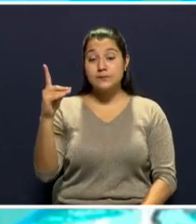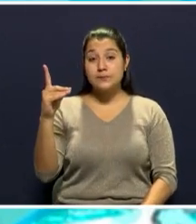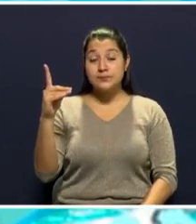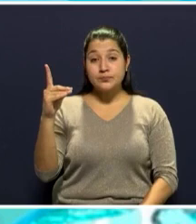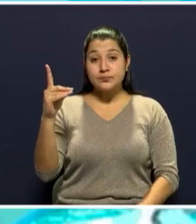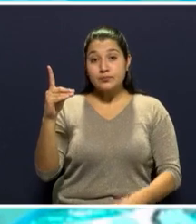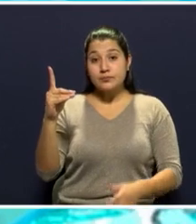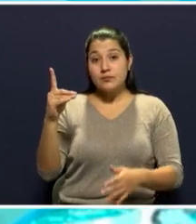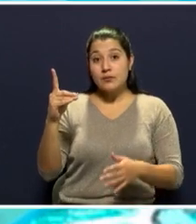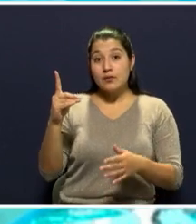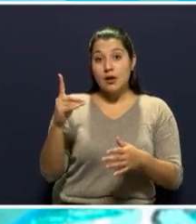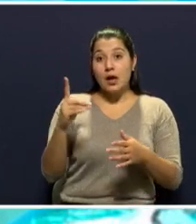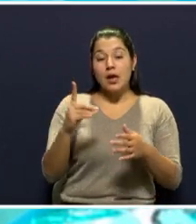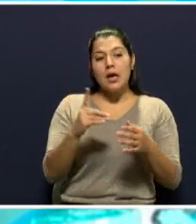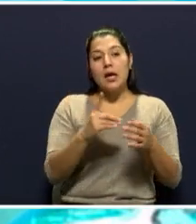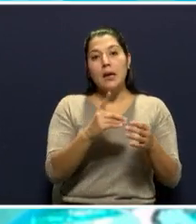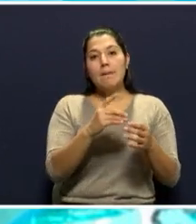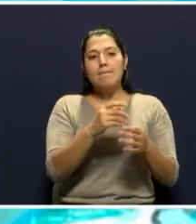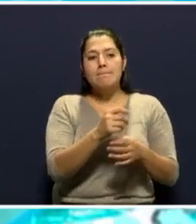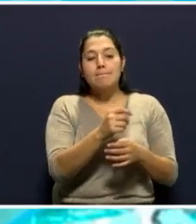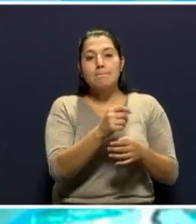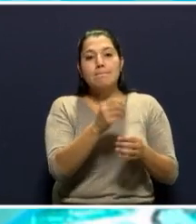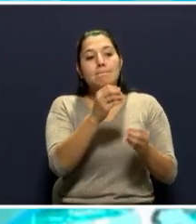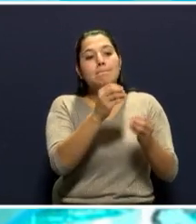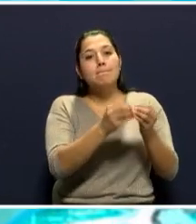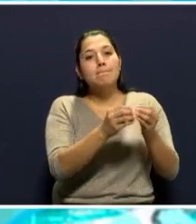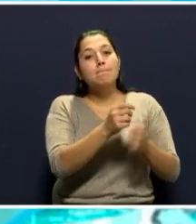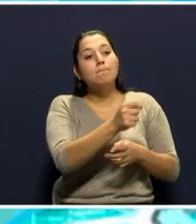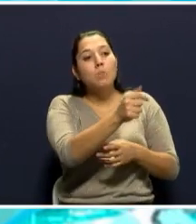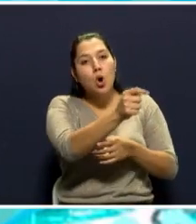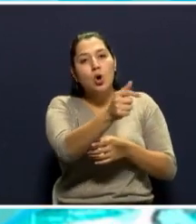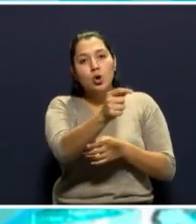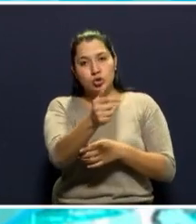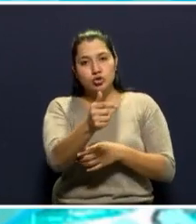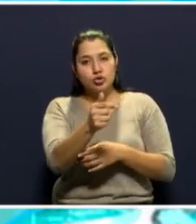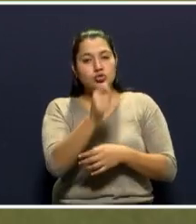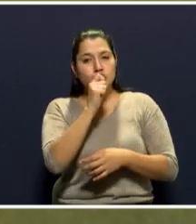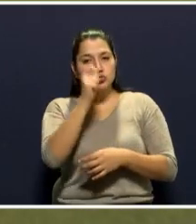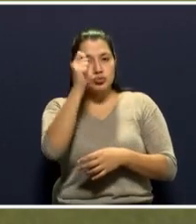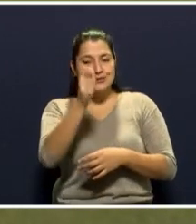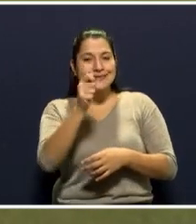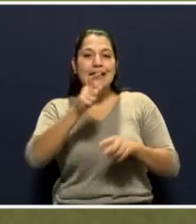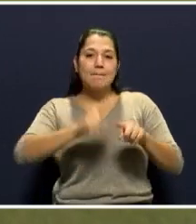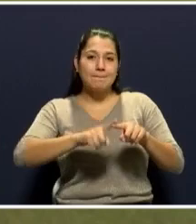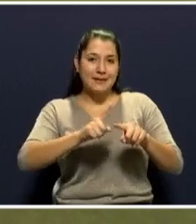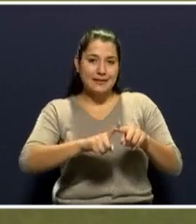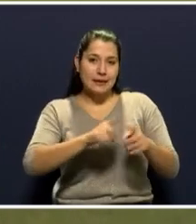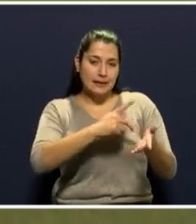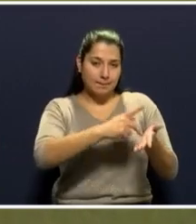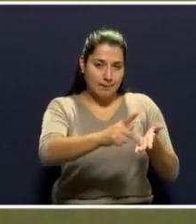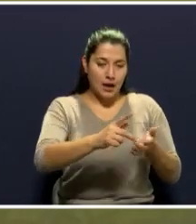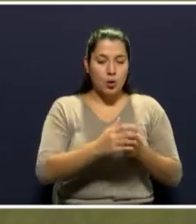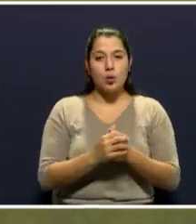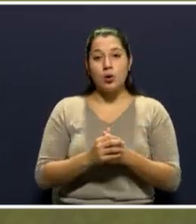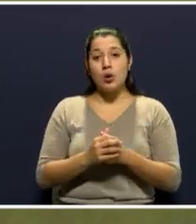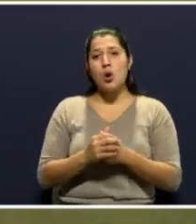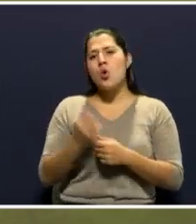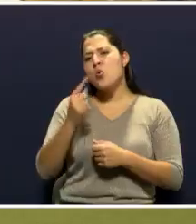los que viven directamente o los que dependen directamente de los ingresos del arbitraje, el árbitro central en primera división